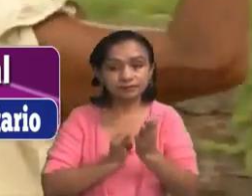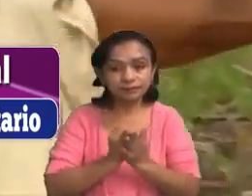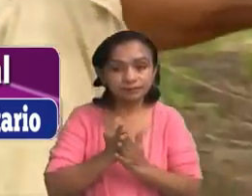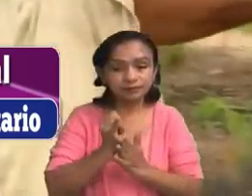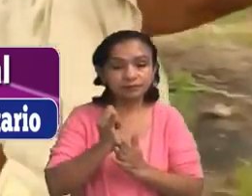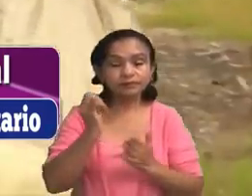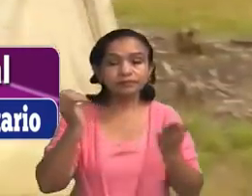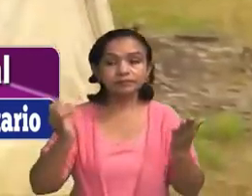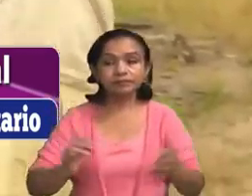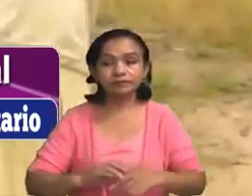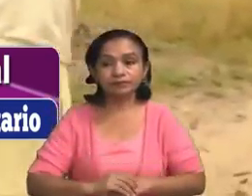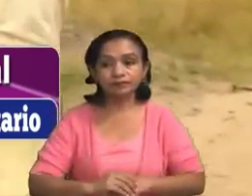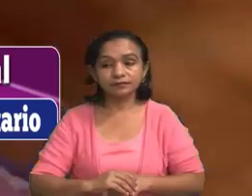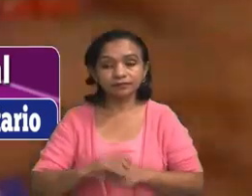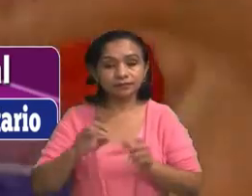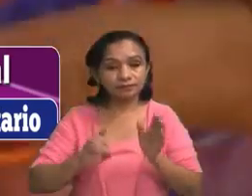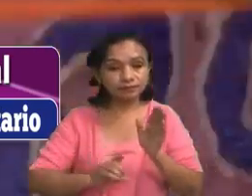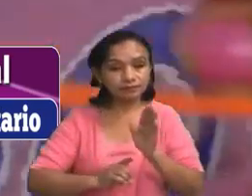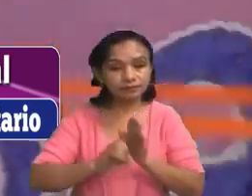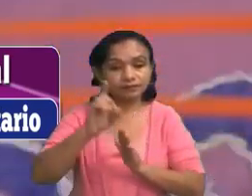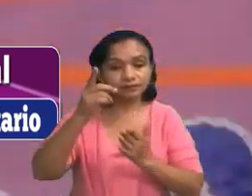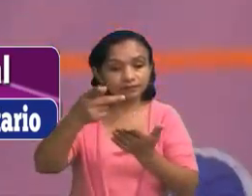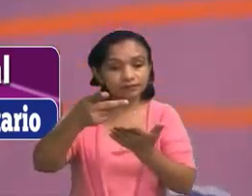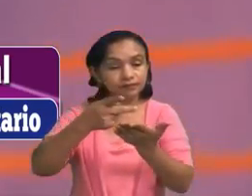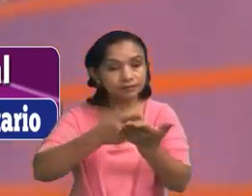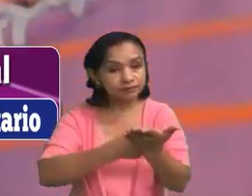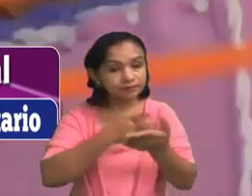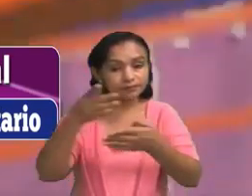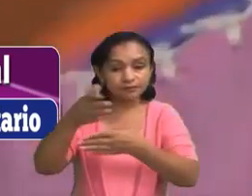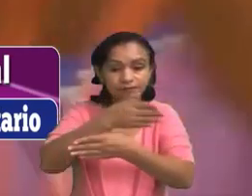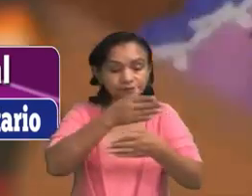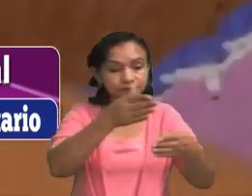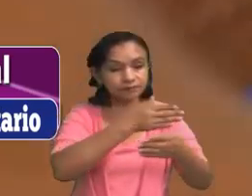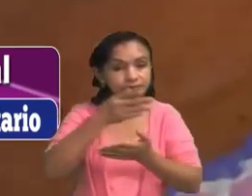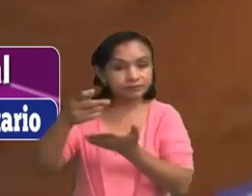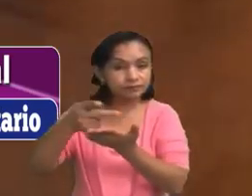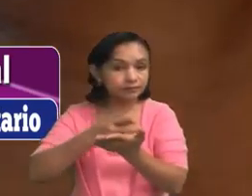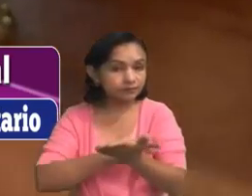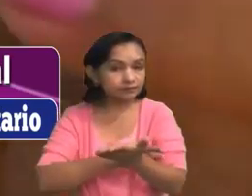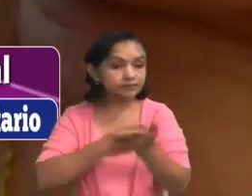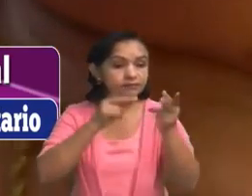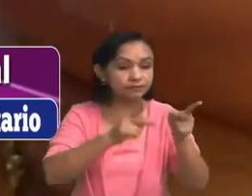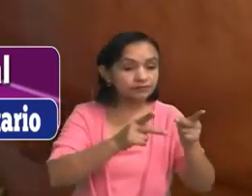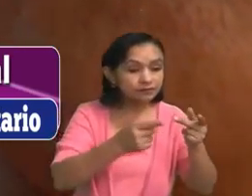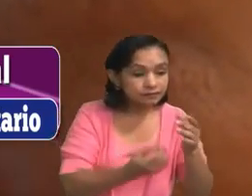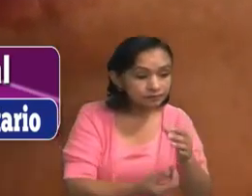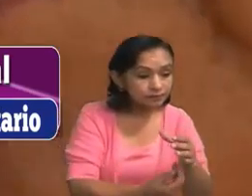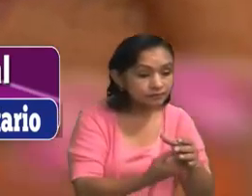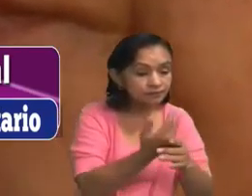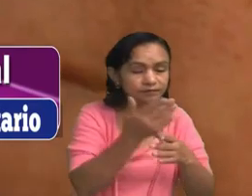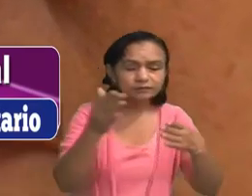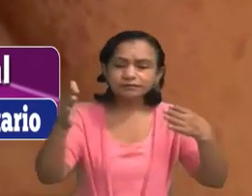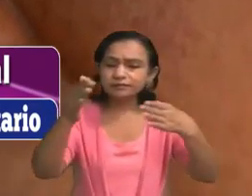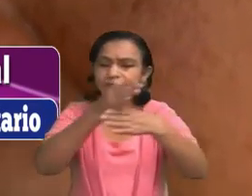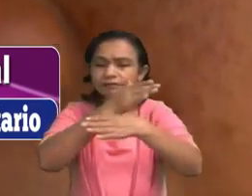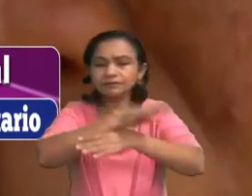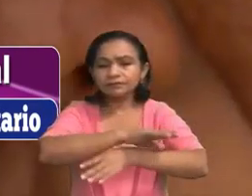investigación, desarrollar proyectos de extensión con productores en distintas zonas del